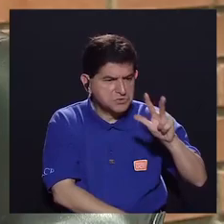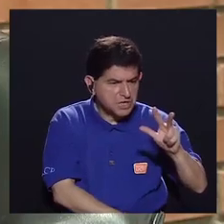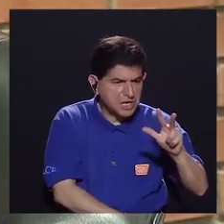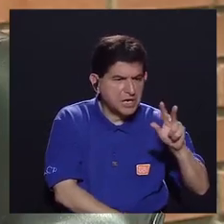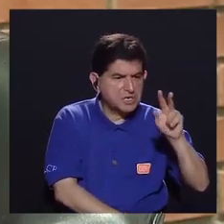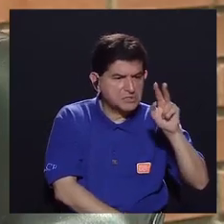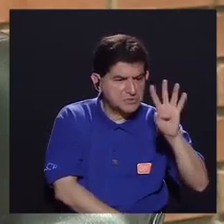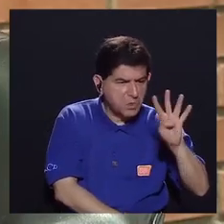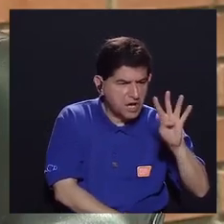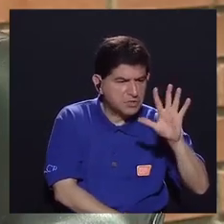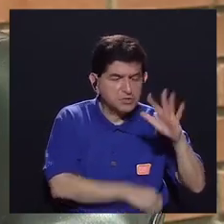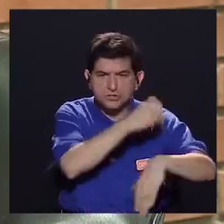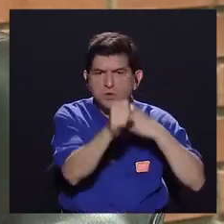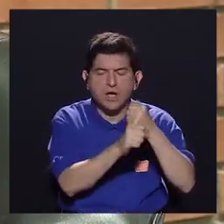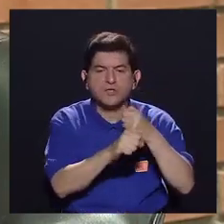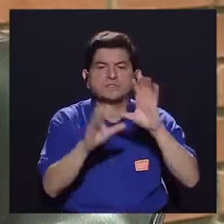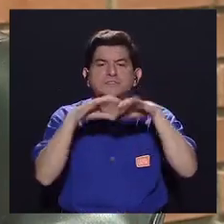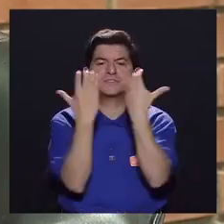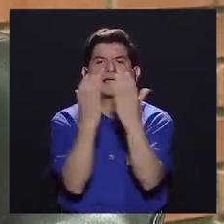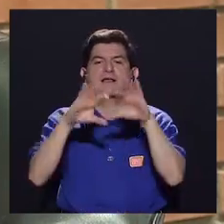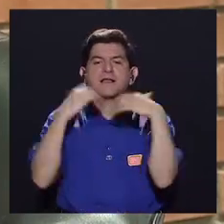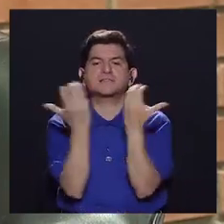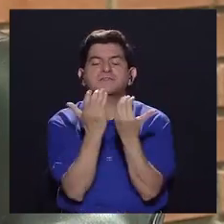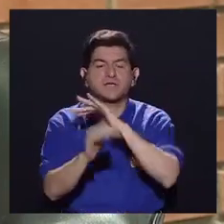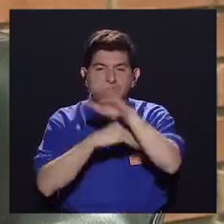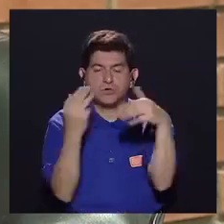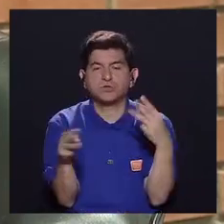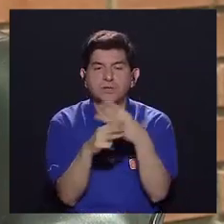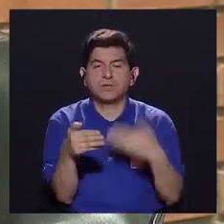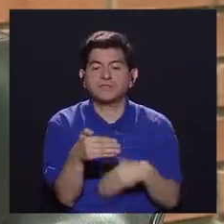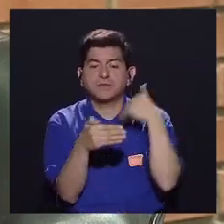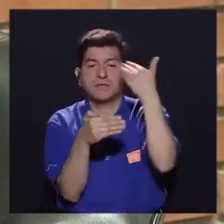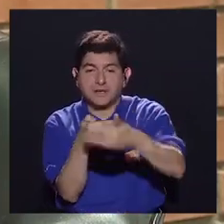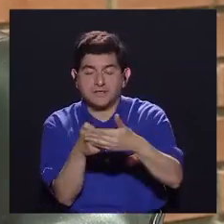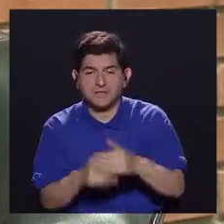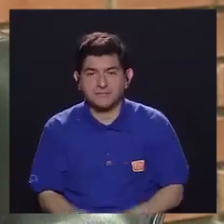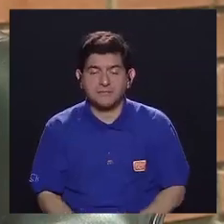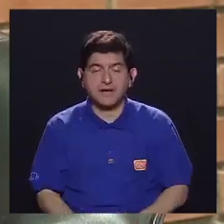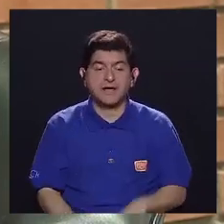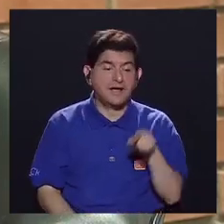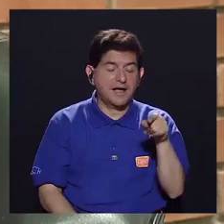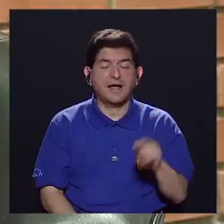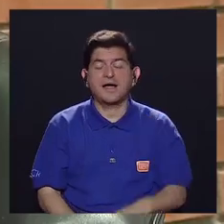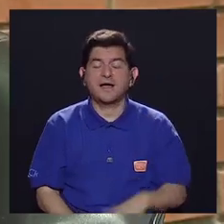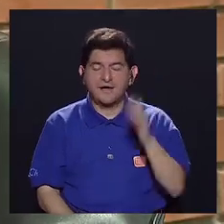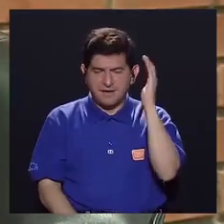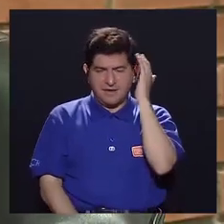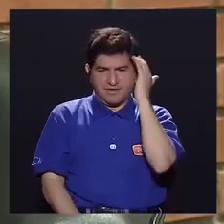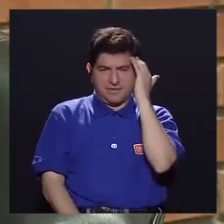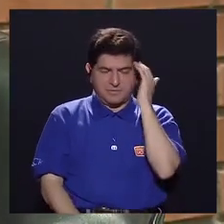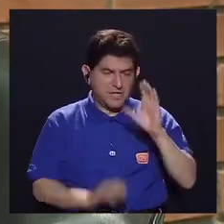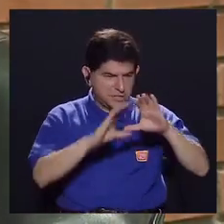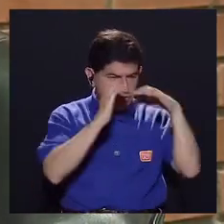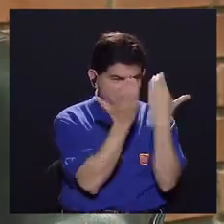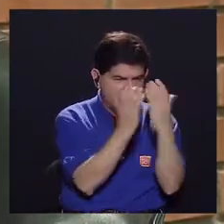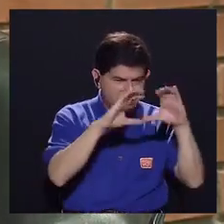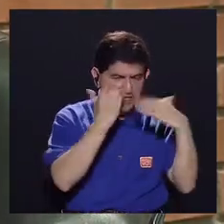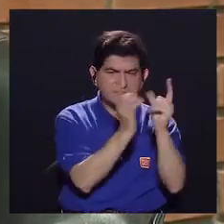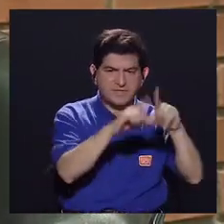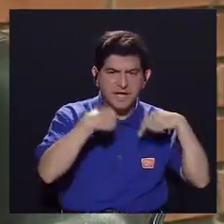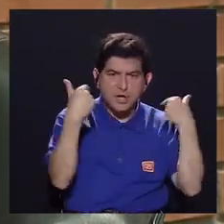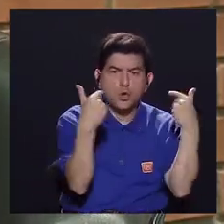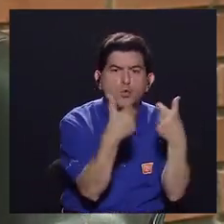los primeros años, desde los 3, 4, 5 años, es la de clasificar. Toda la matemática posterior se basa en la actividad cognitiva